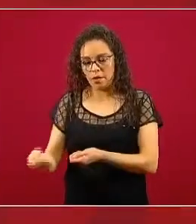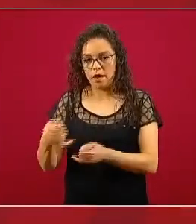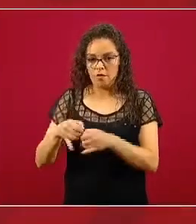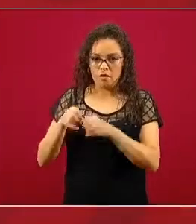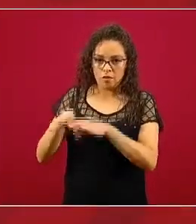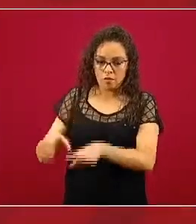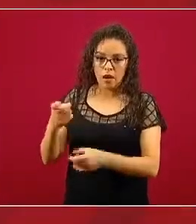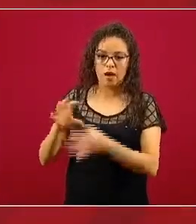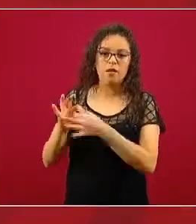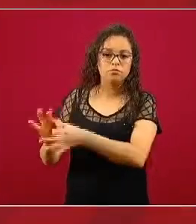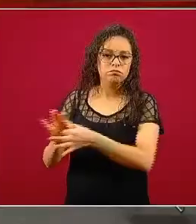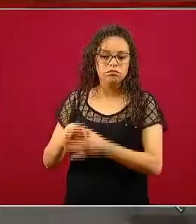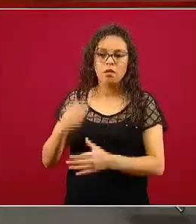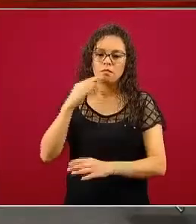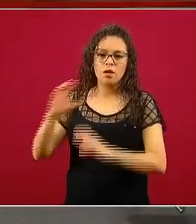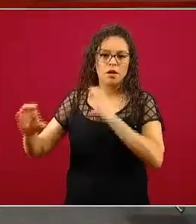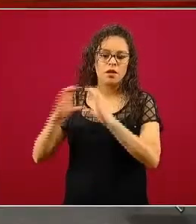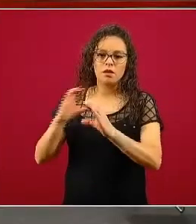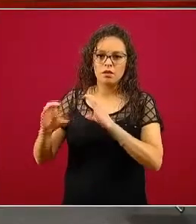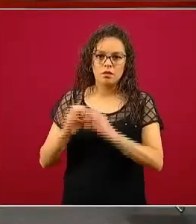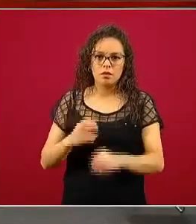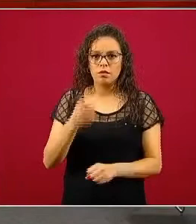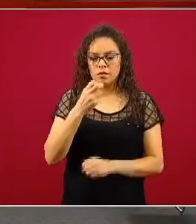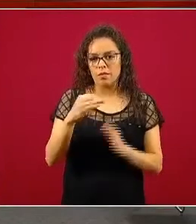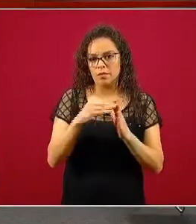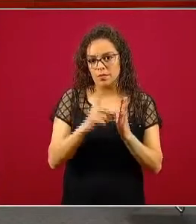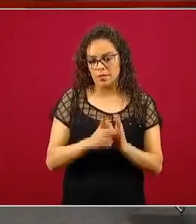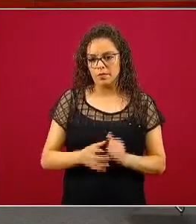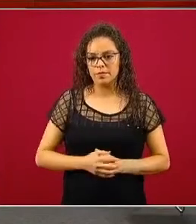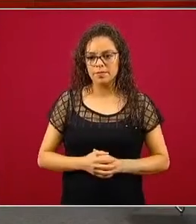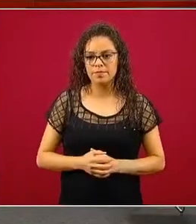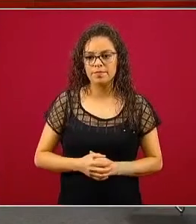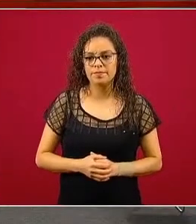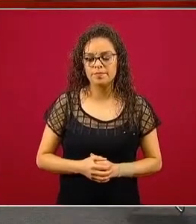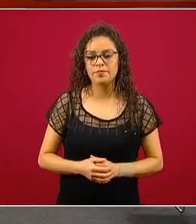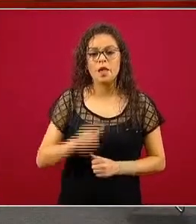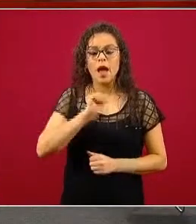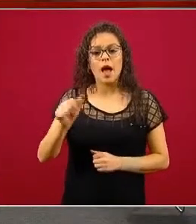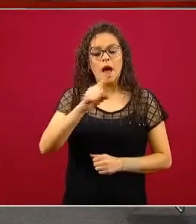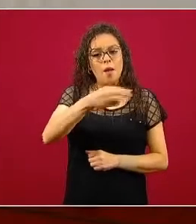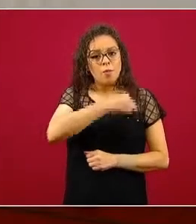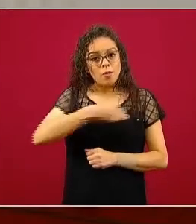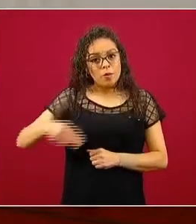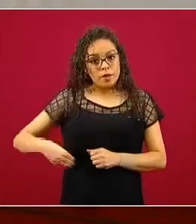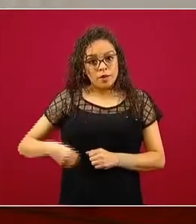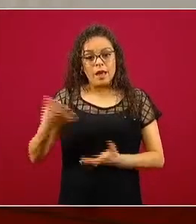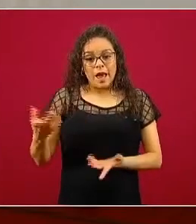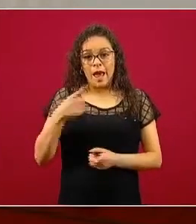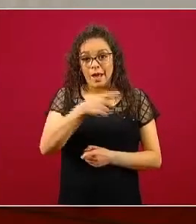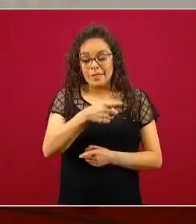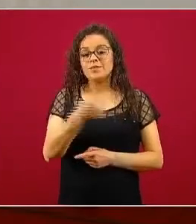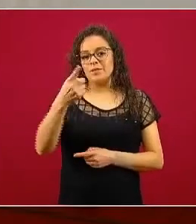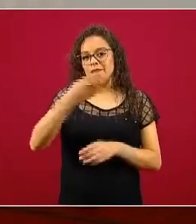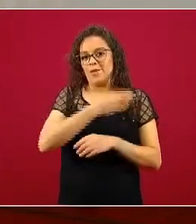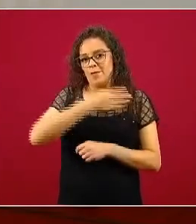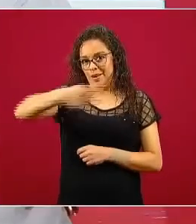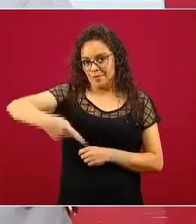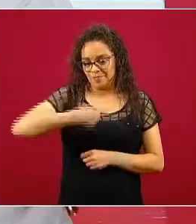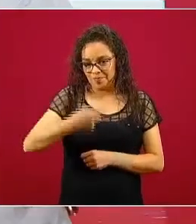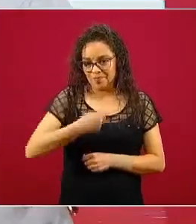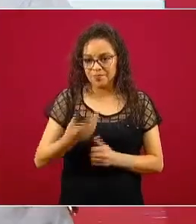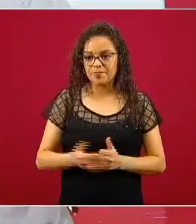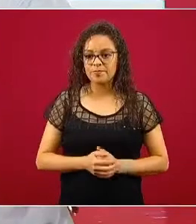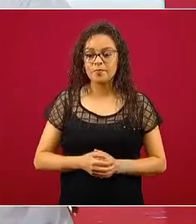una vinculación muy estrecha también en ese mecanismo. Sí. Respecto a los municipios, qué bueno que lo pregunta. Efectivamente, de origen dijimos que